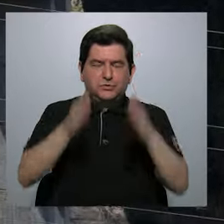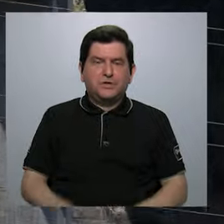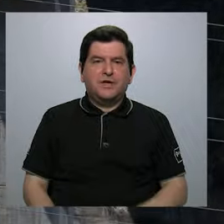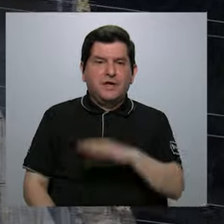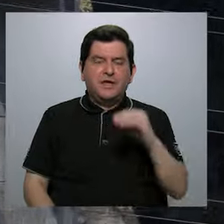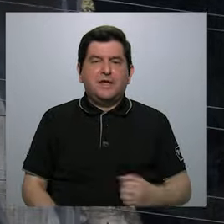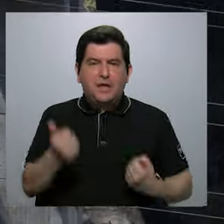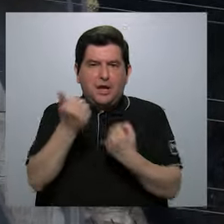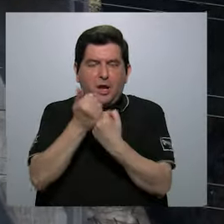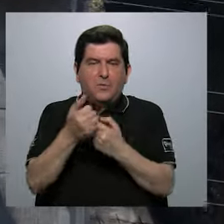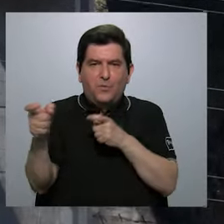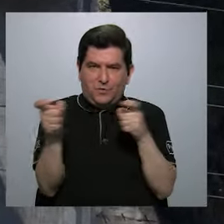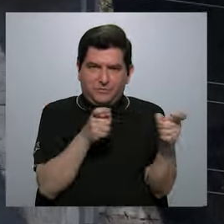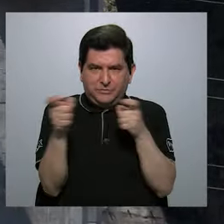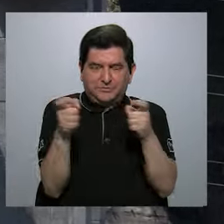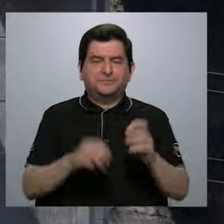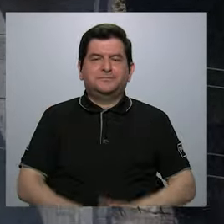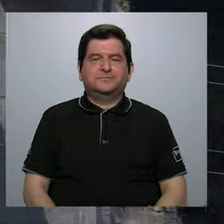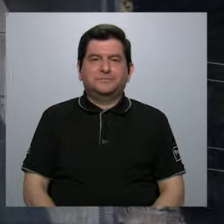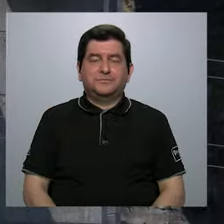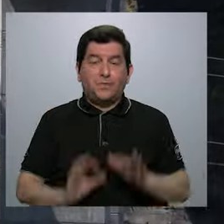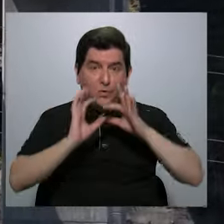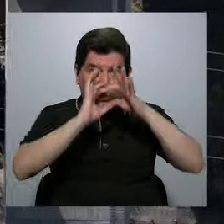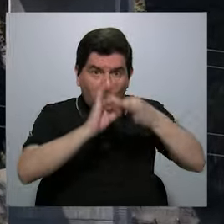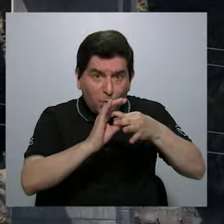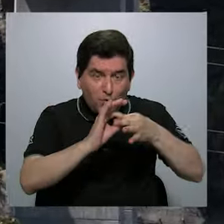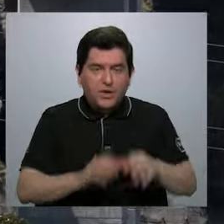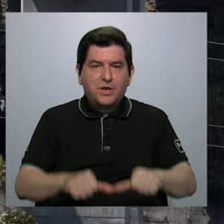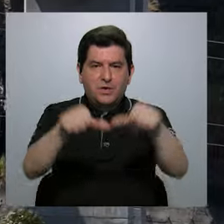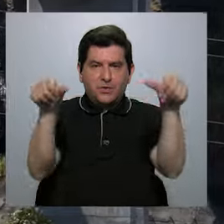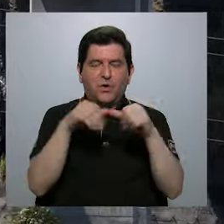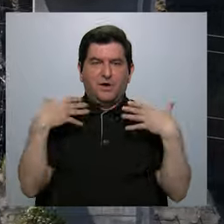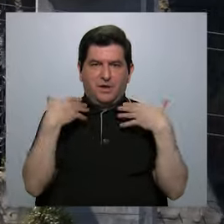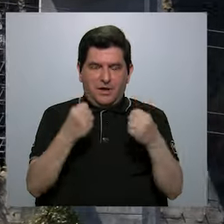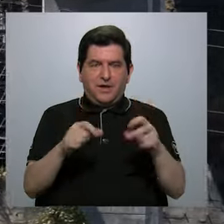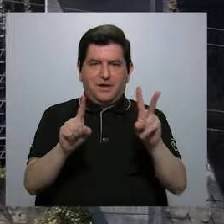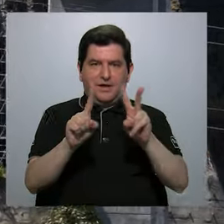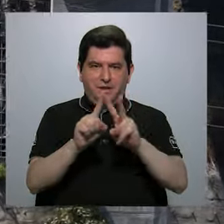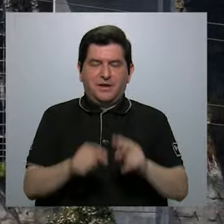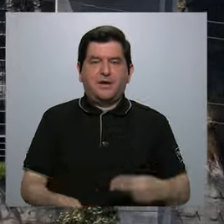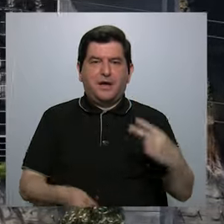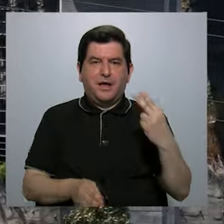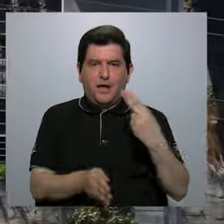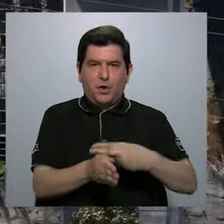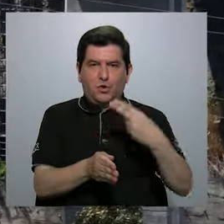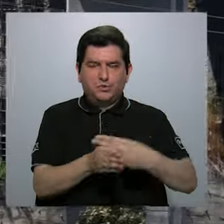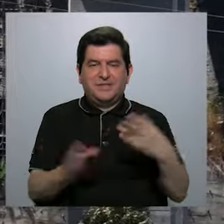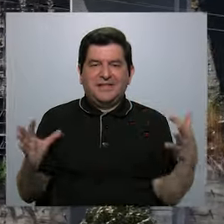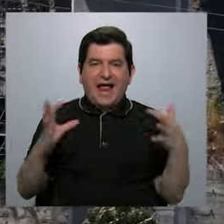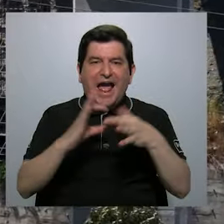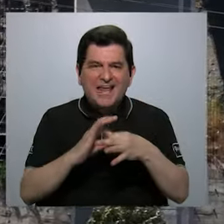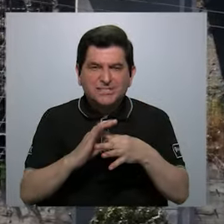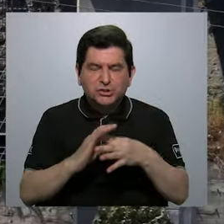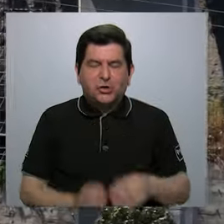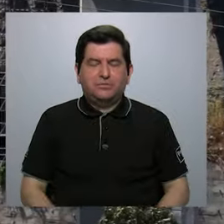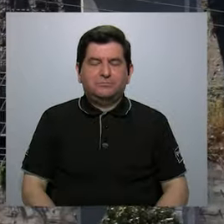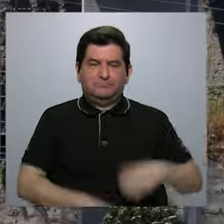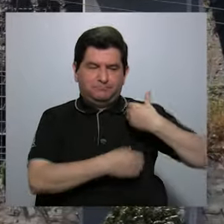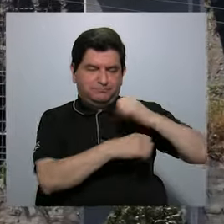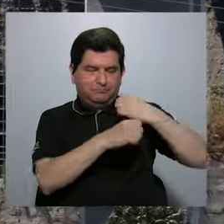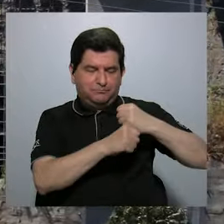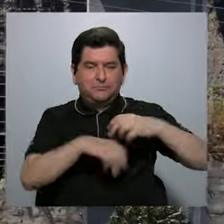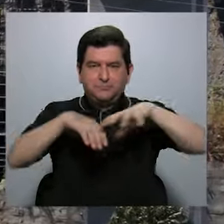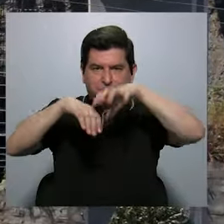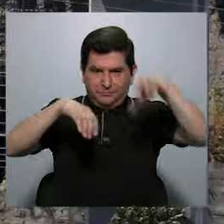y apoyo administrativo. En conjunto con el área de salud de Nicoya del Hospital de la Anexión y la Municipalidad del